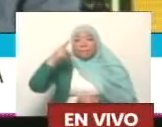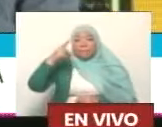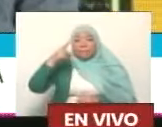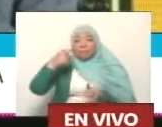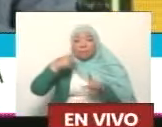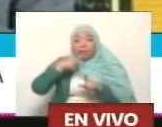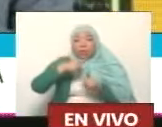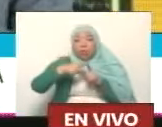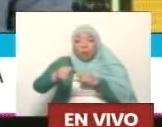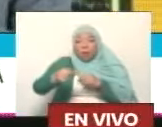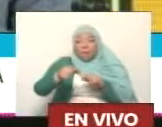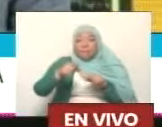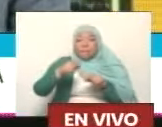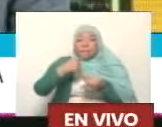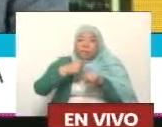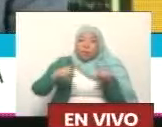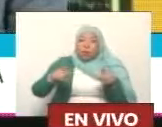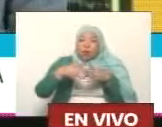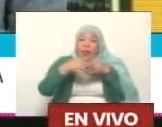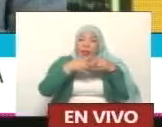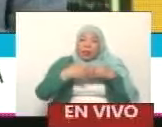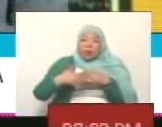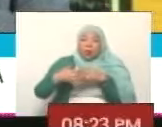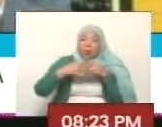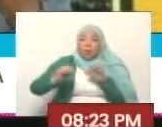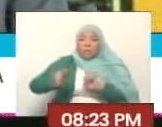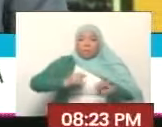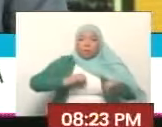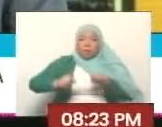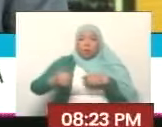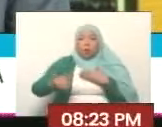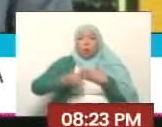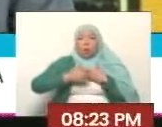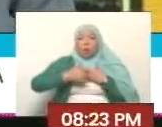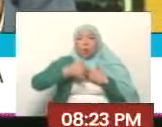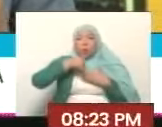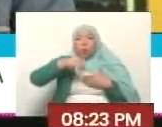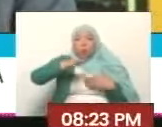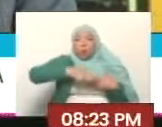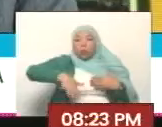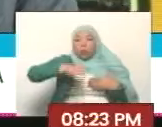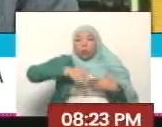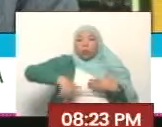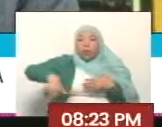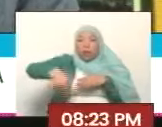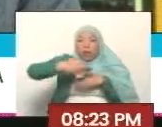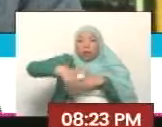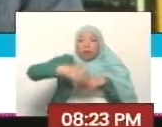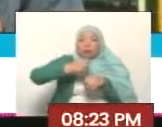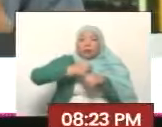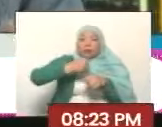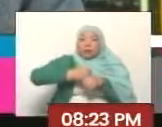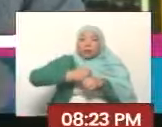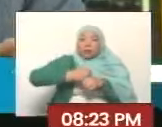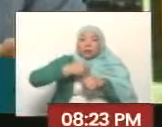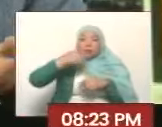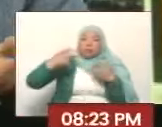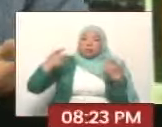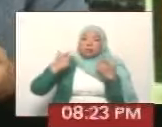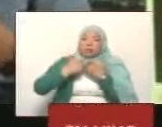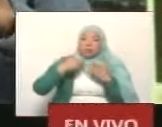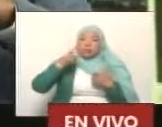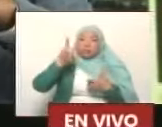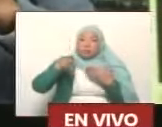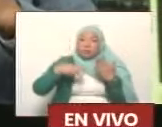La juventud estadounidense y todo aquel movimiento contracultural salió a las calles para parar la guerra.